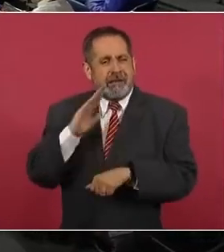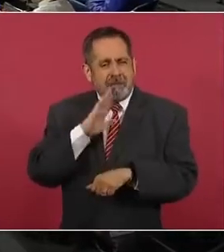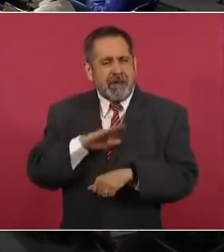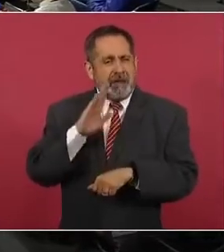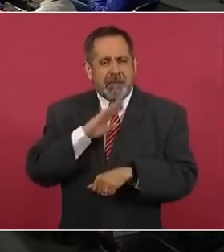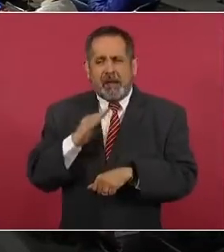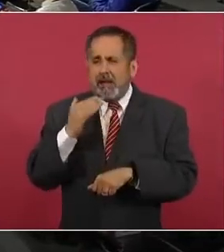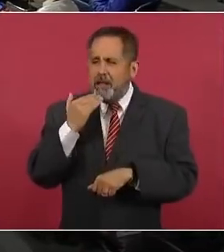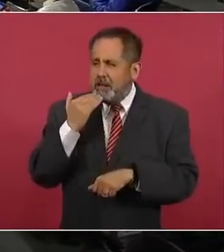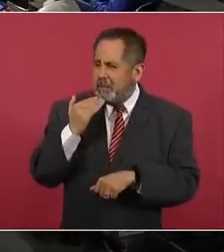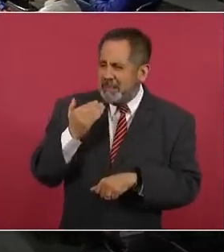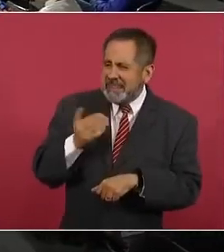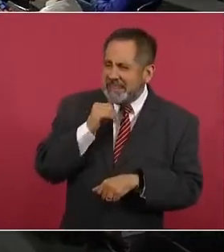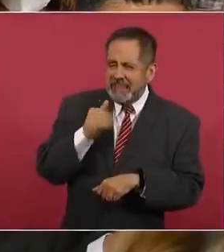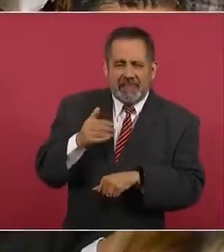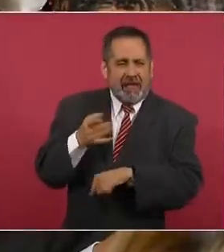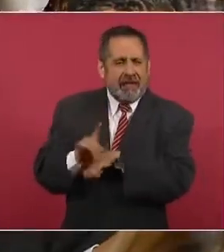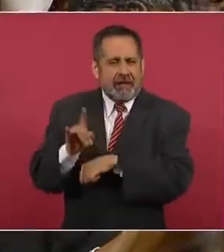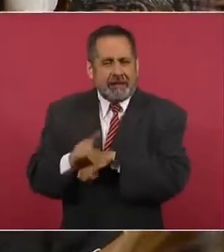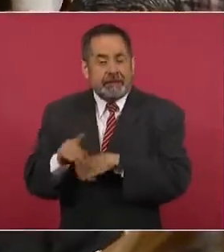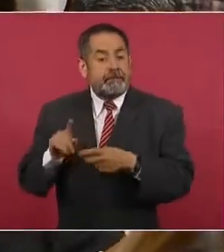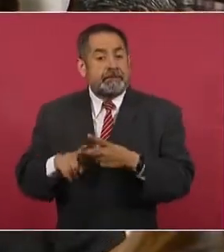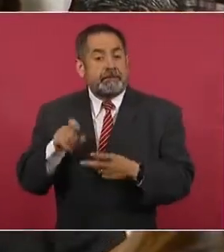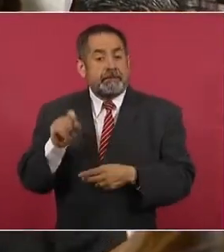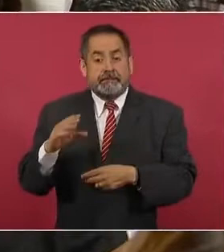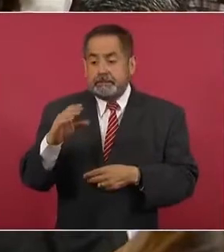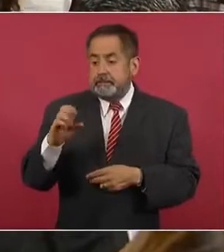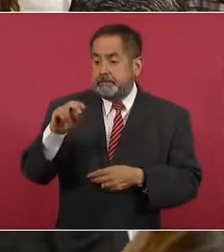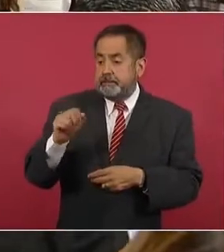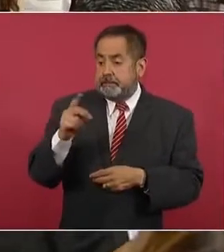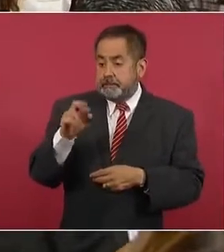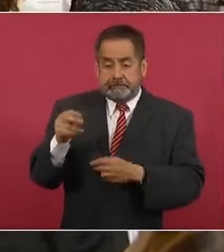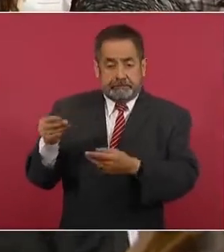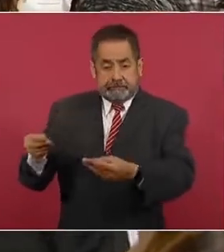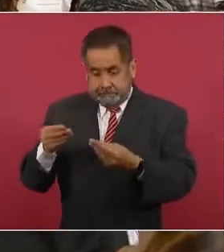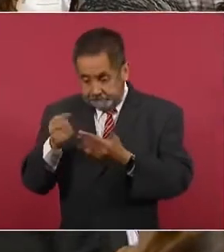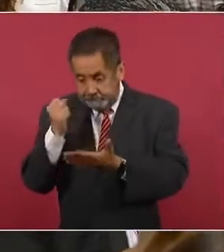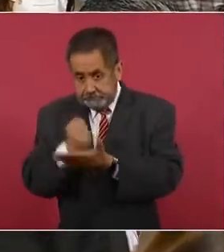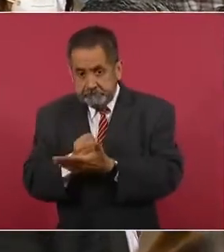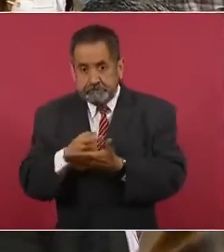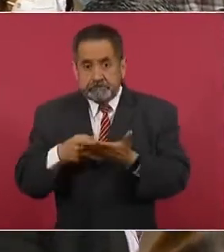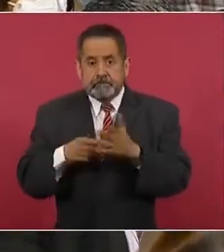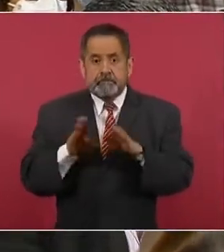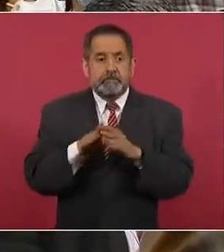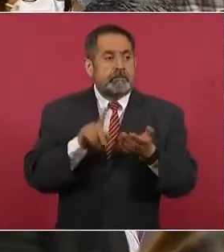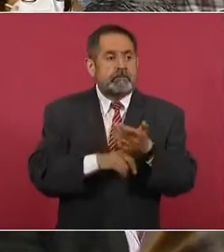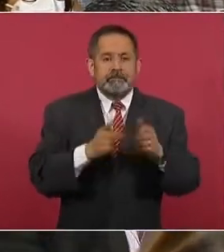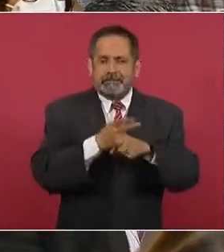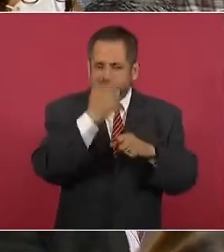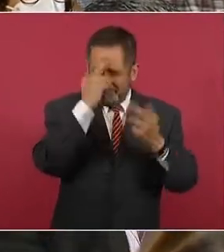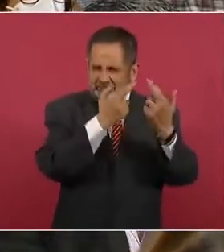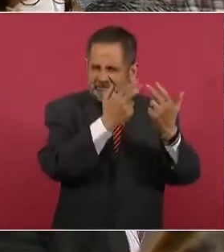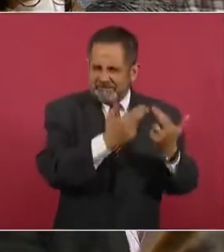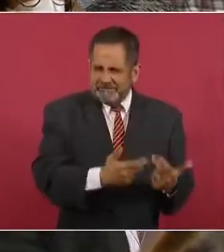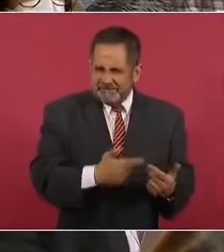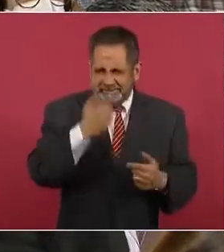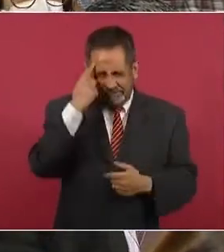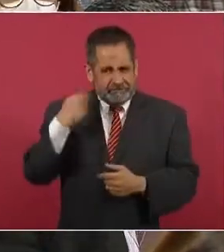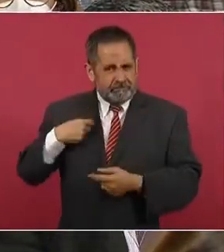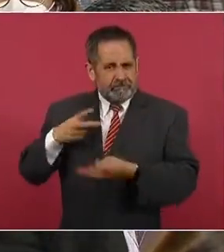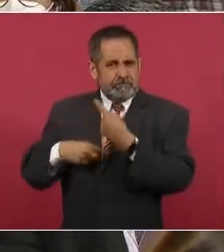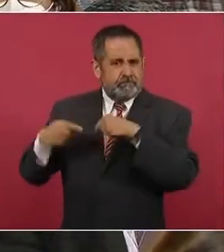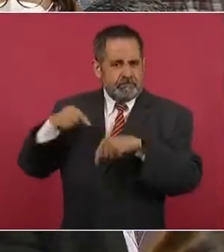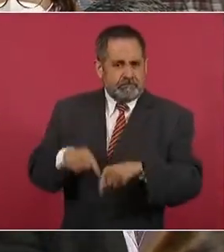está también, estuvo la CENAPRED, nos dio el dictamen del deslave, del derrumbe, ¿se acuerda que venimos a dar